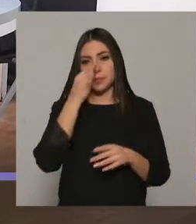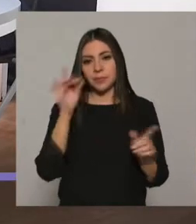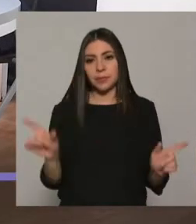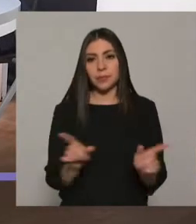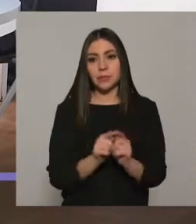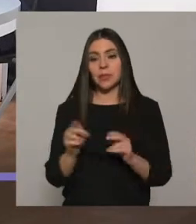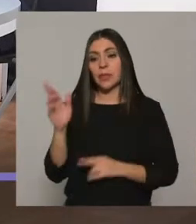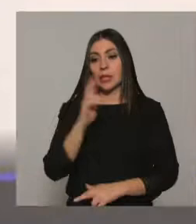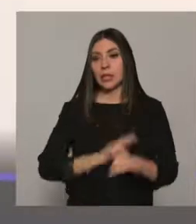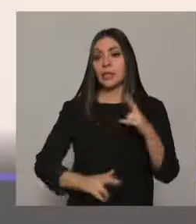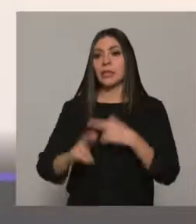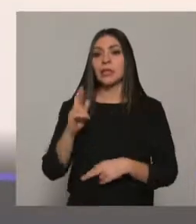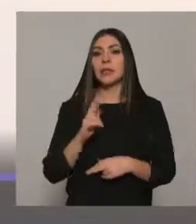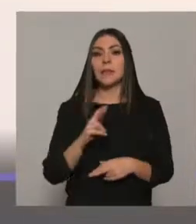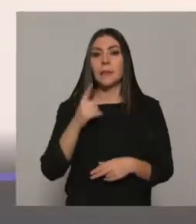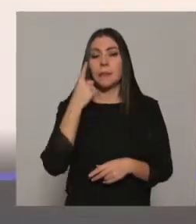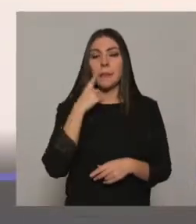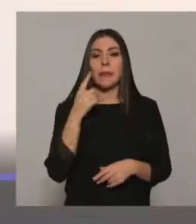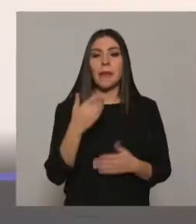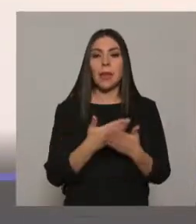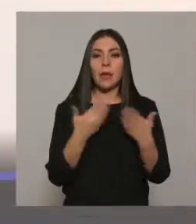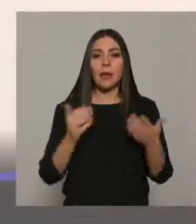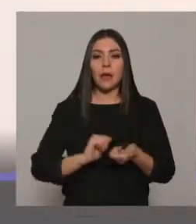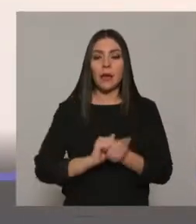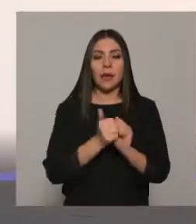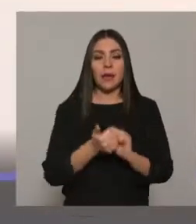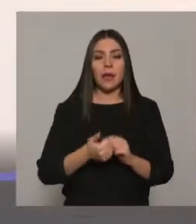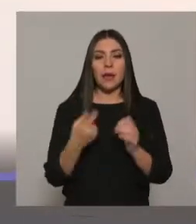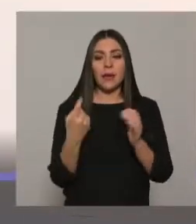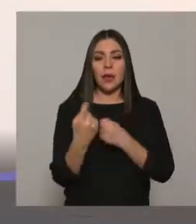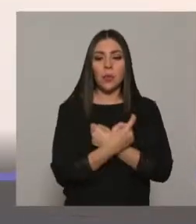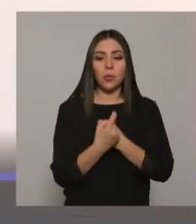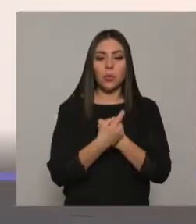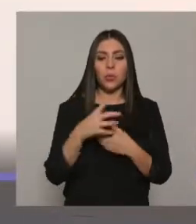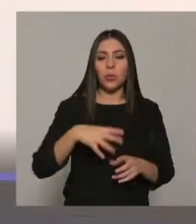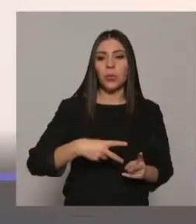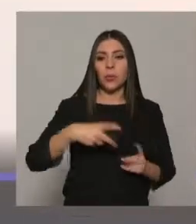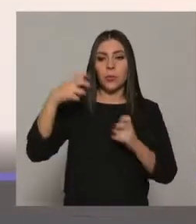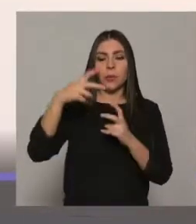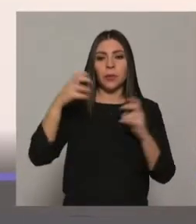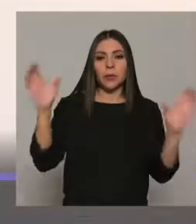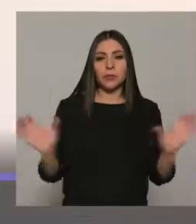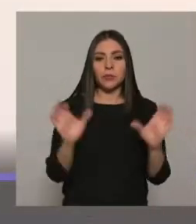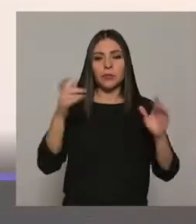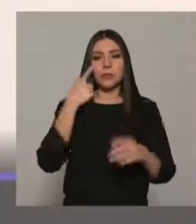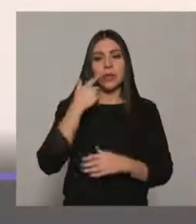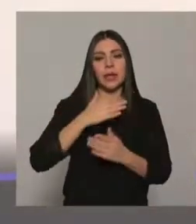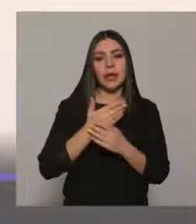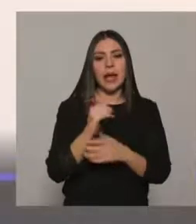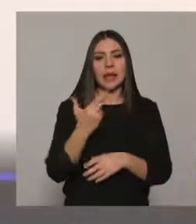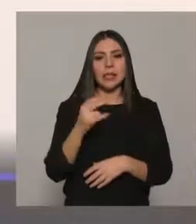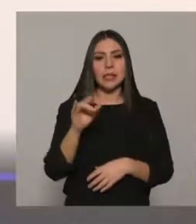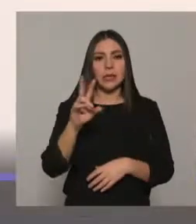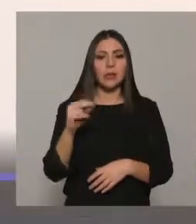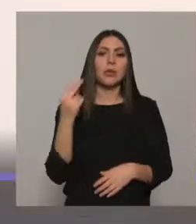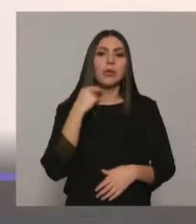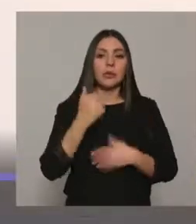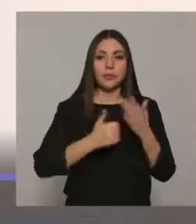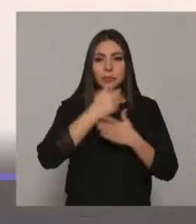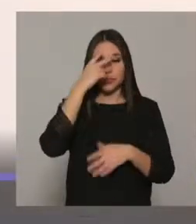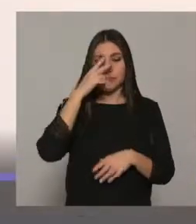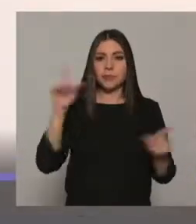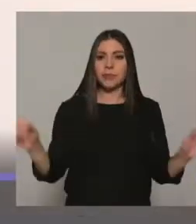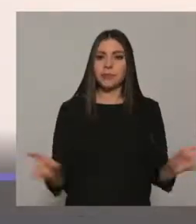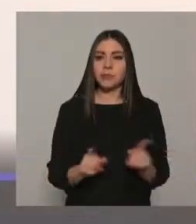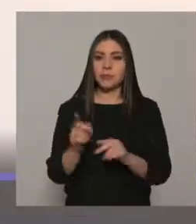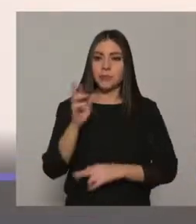ya volvemos con la automatización y la digitalización del Archivo General de Notarías aquí en la Ciudad de México. Así que ya lo sabe,